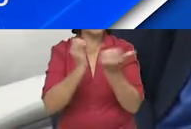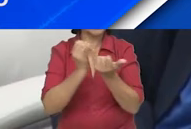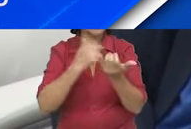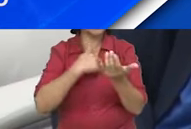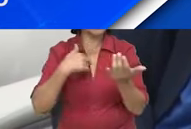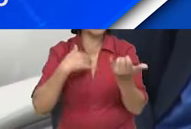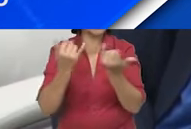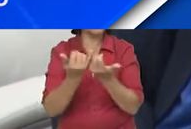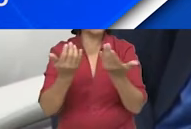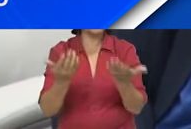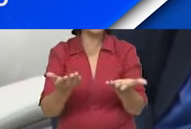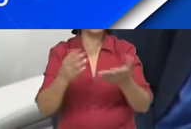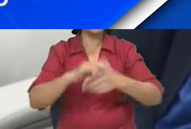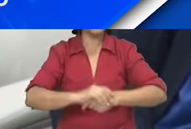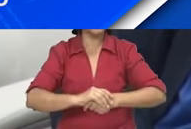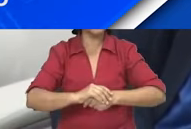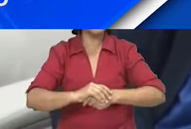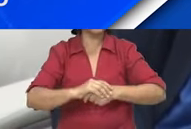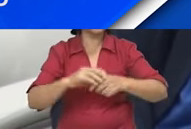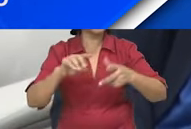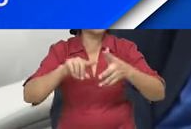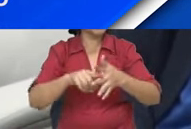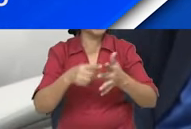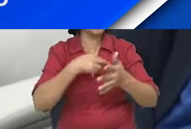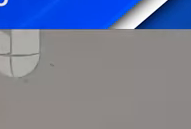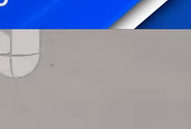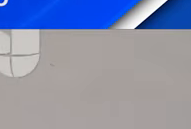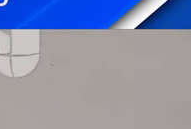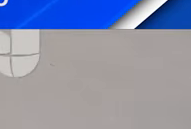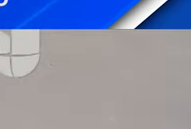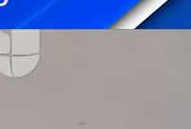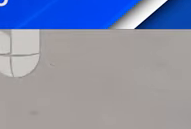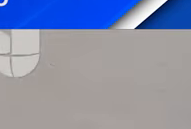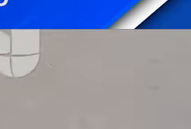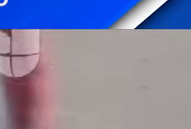en el mundo acerca de este trastorno